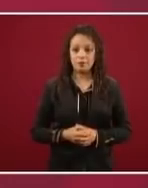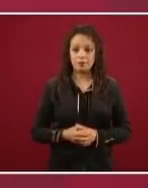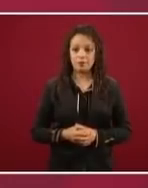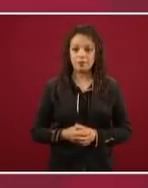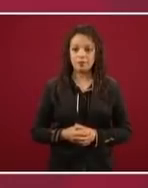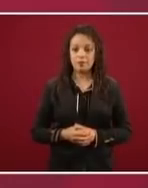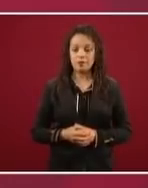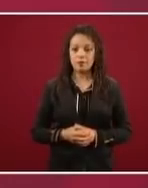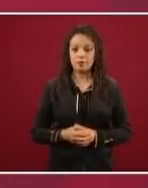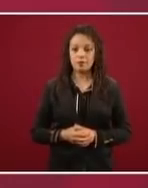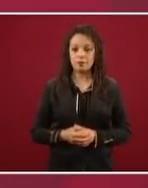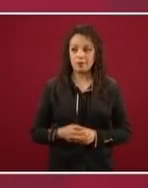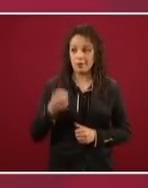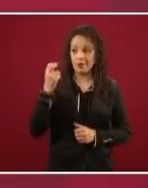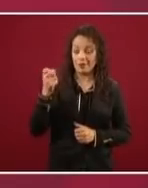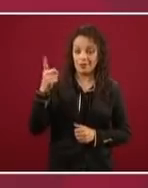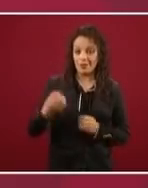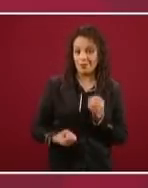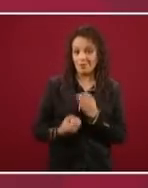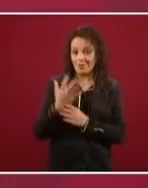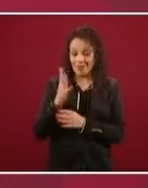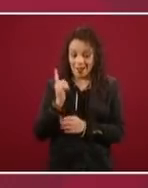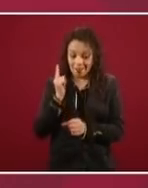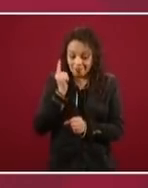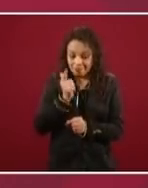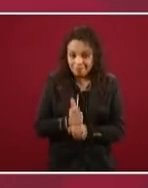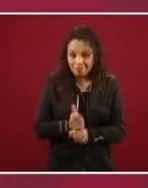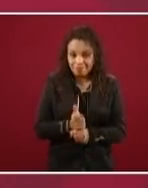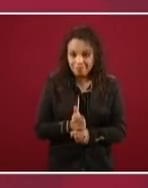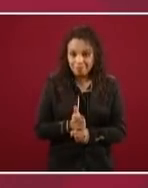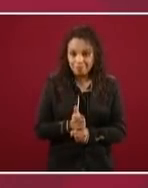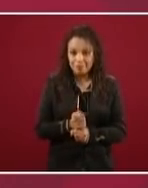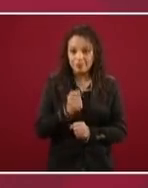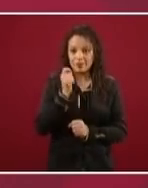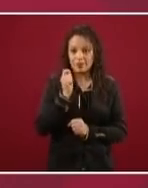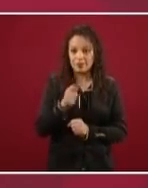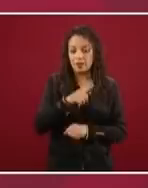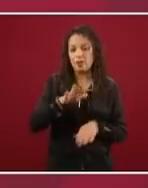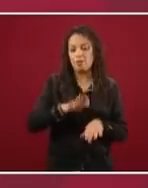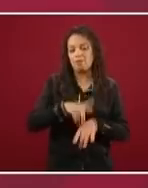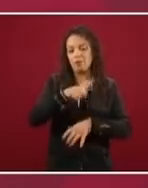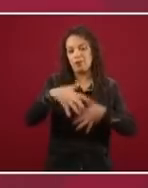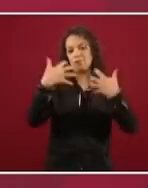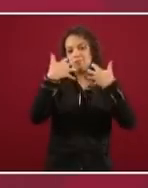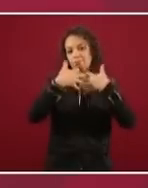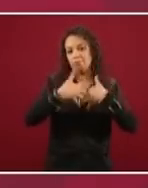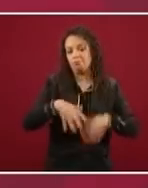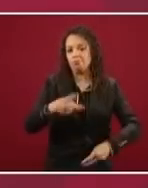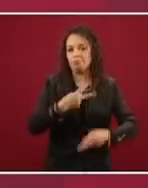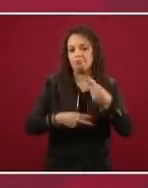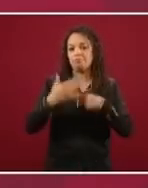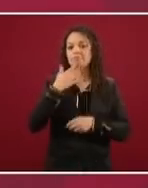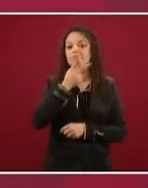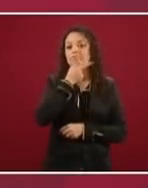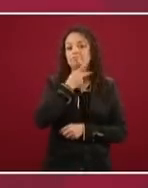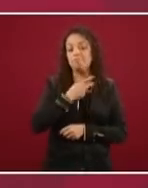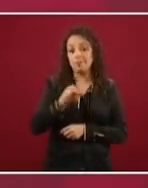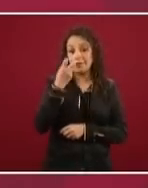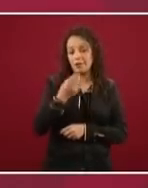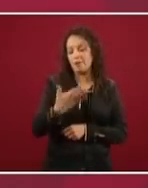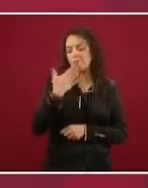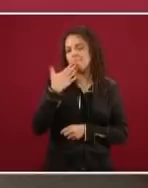descubrimiento lo que va a significar aumentar la producción petrolera es una muy buena noticia